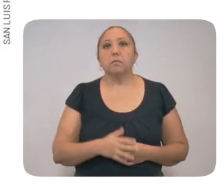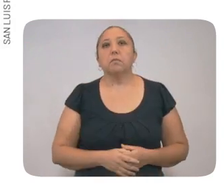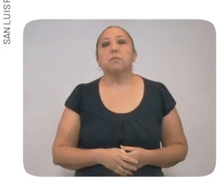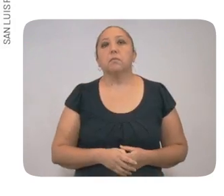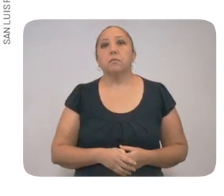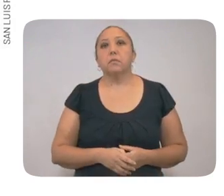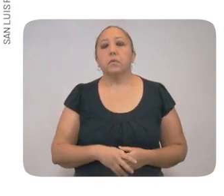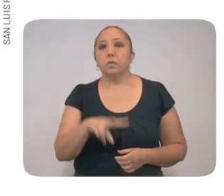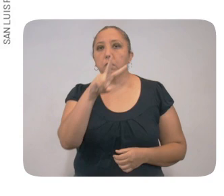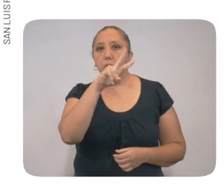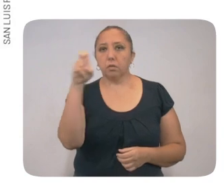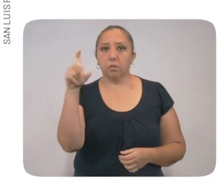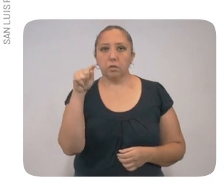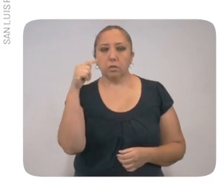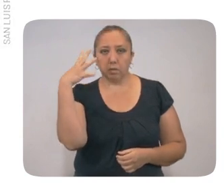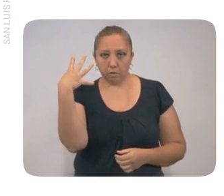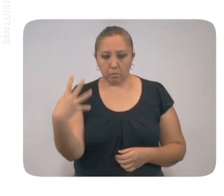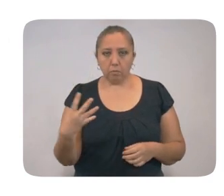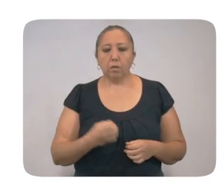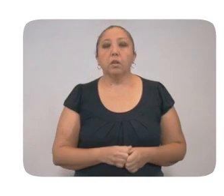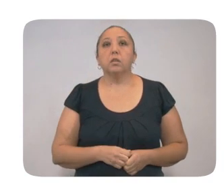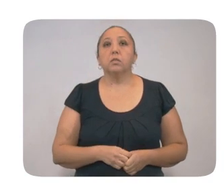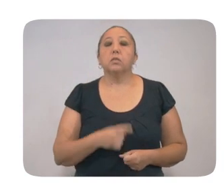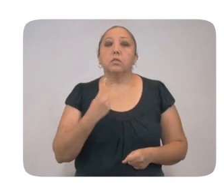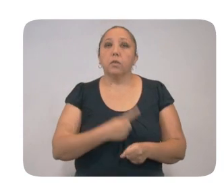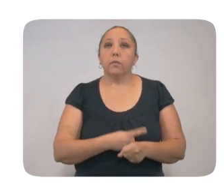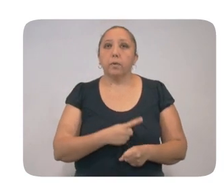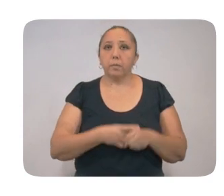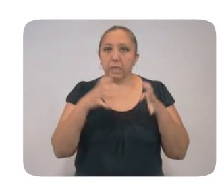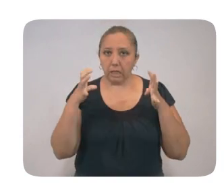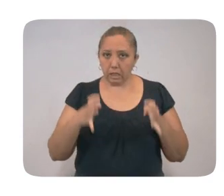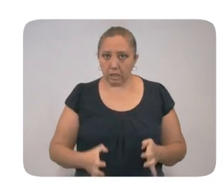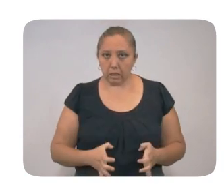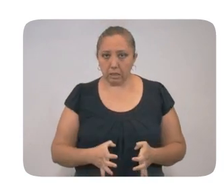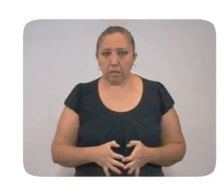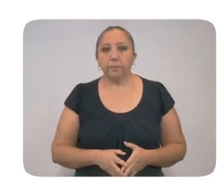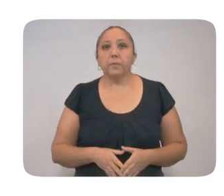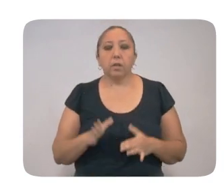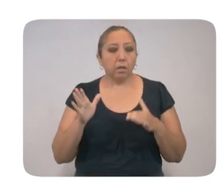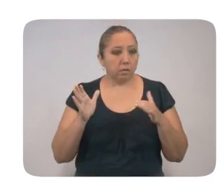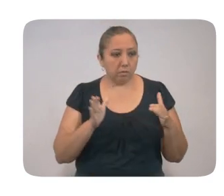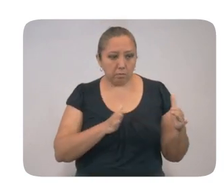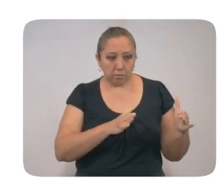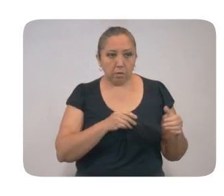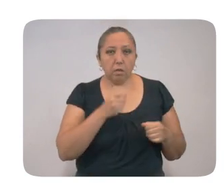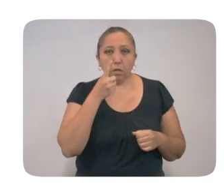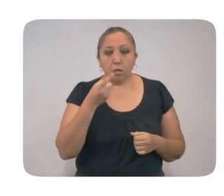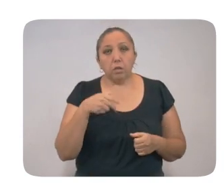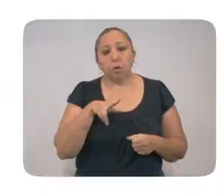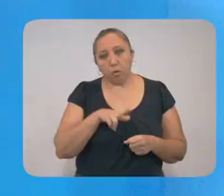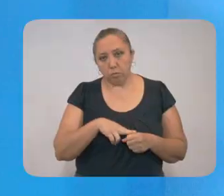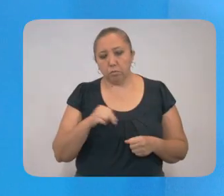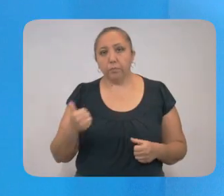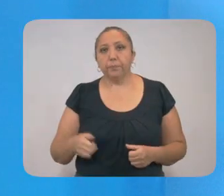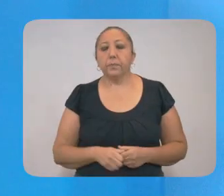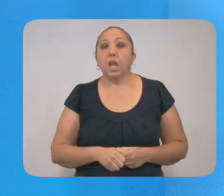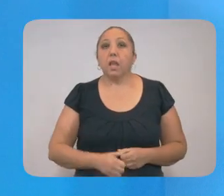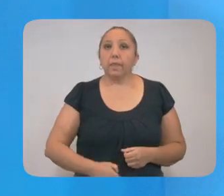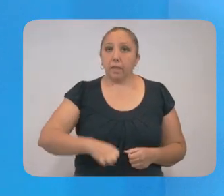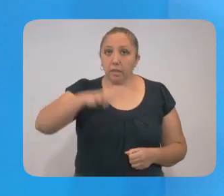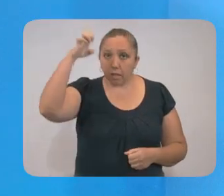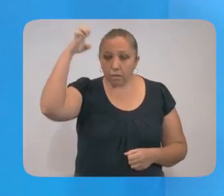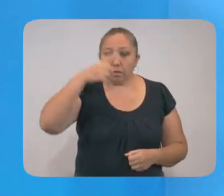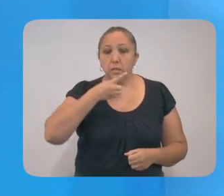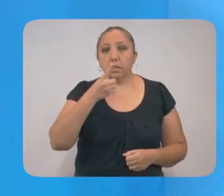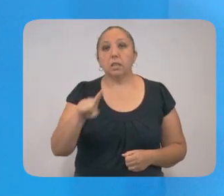leves. 274 de los casos confirmados están en aislamiento total y hospitalizados. El rango de edad